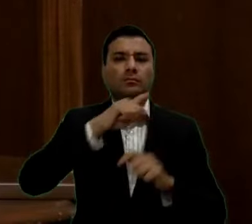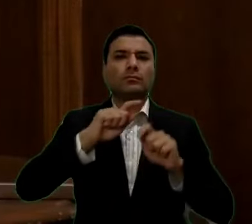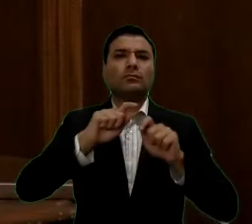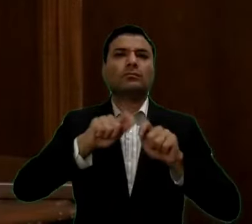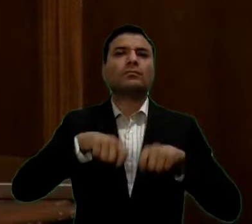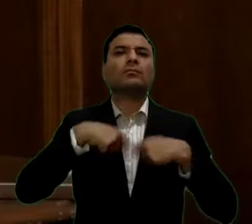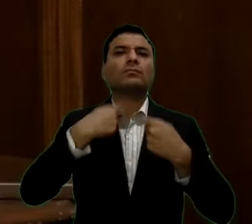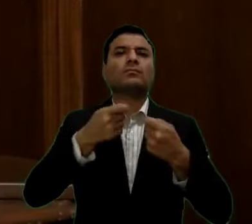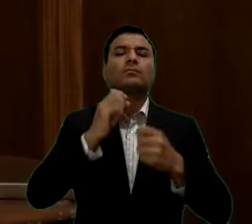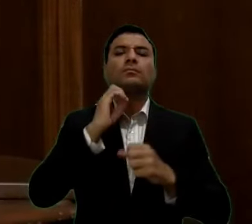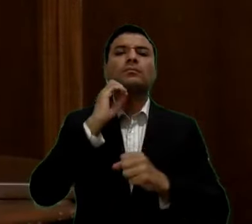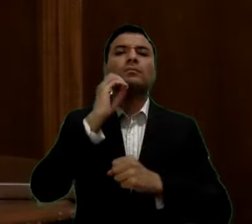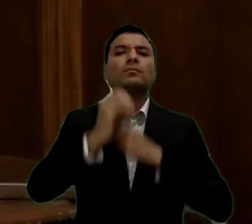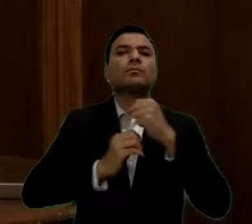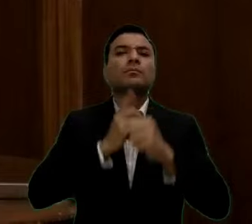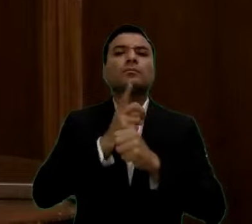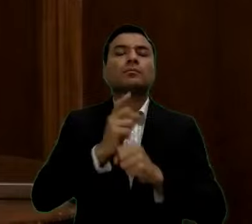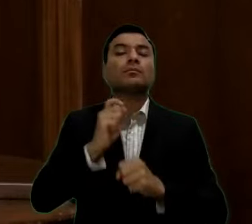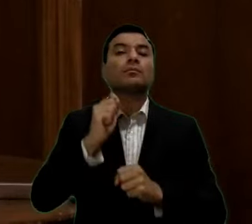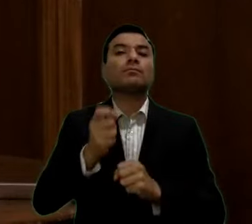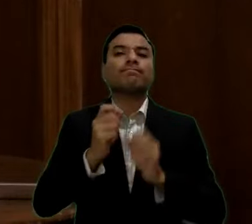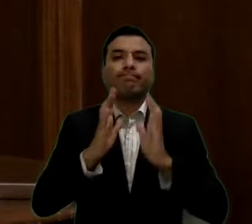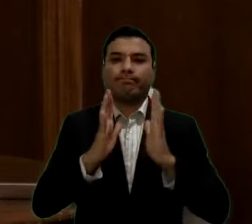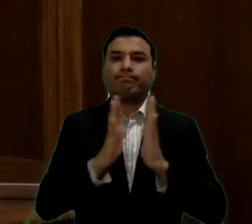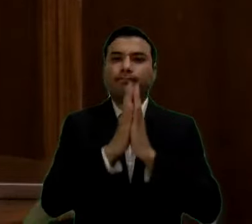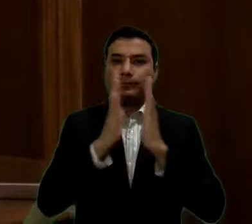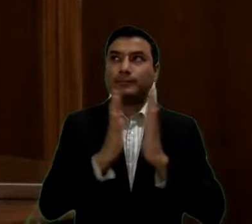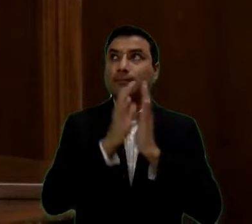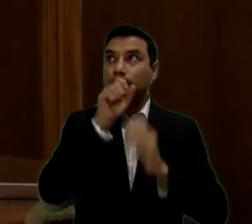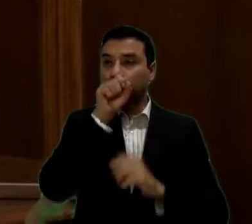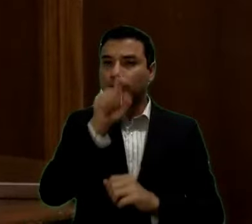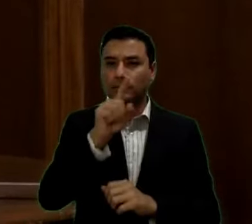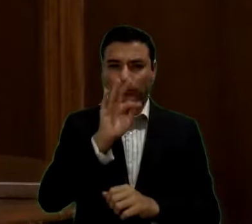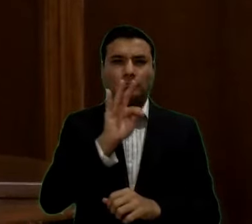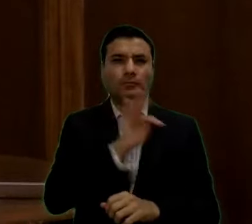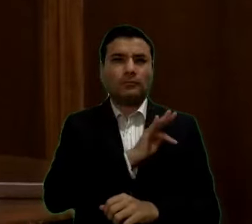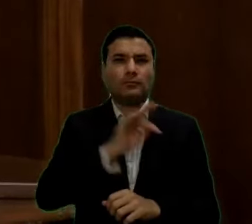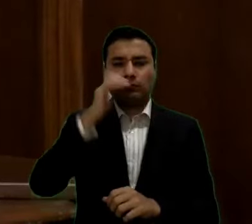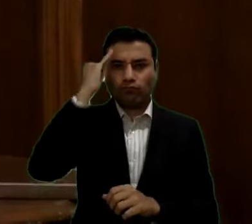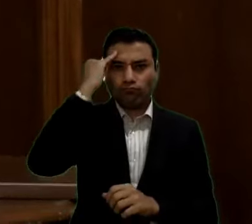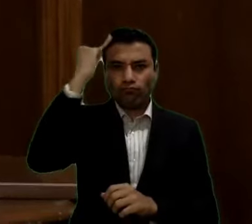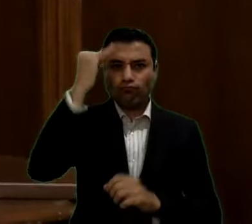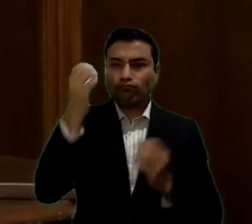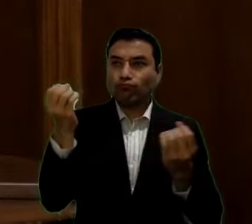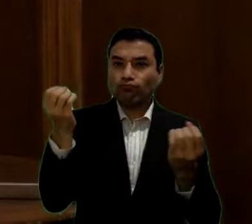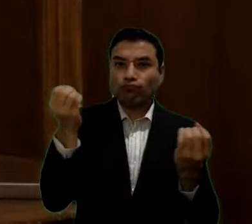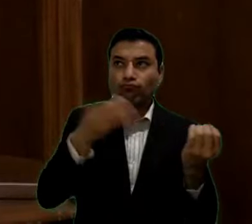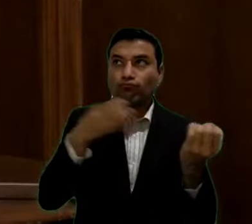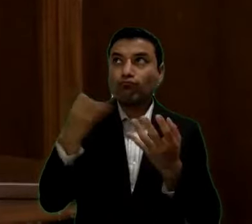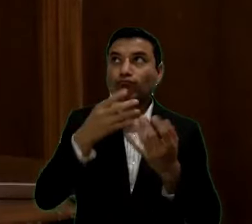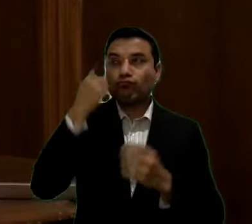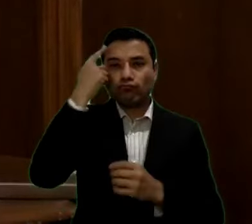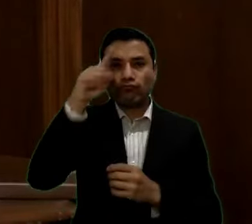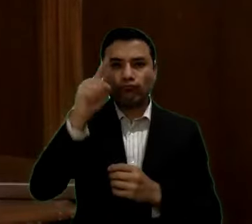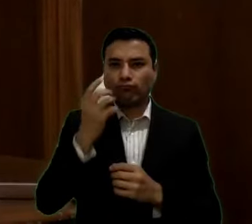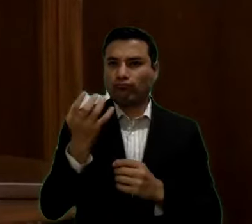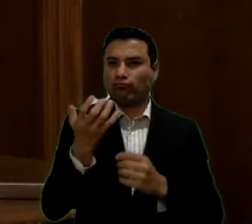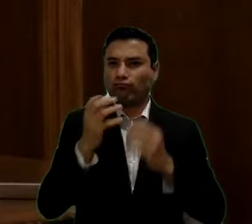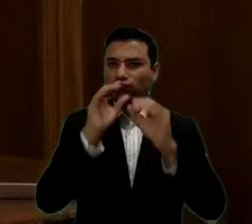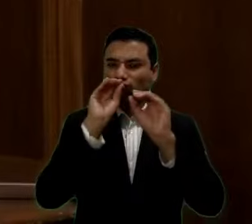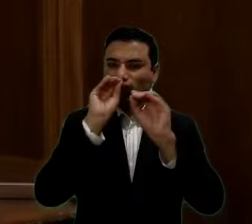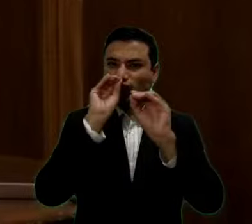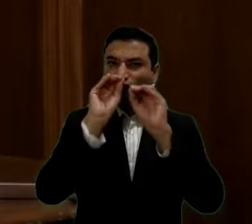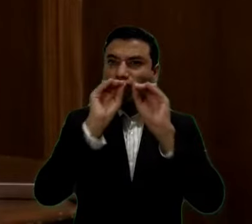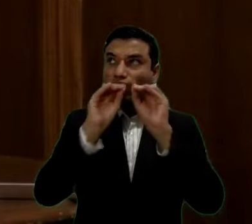posibilidad de participar y sobre todo aportar ideas a acciones para la elaboración de programas